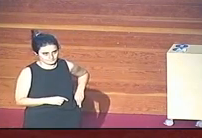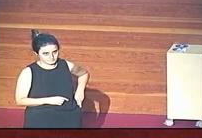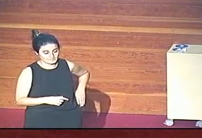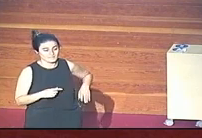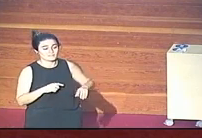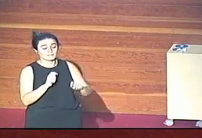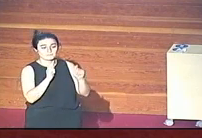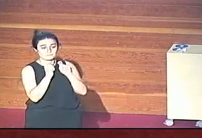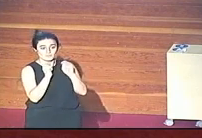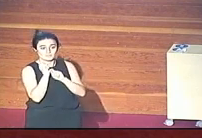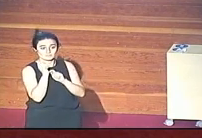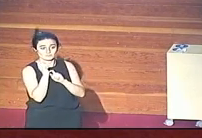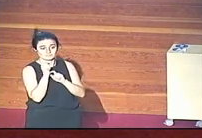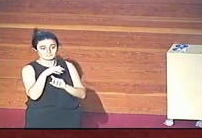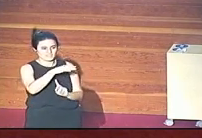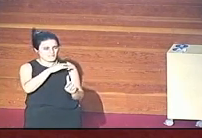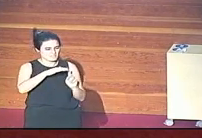ambiental que nos